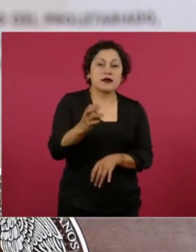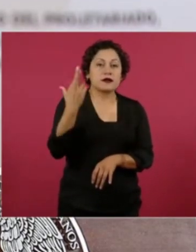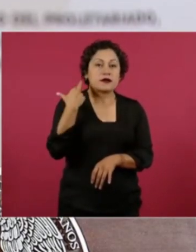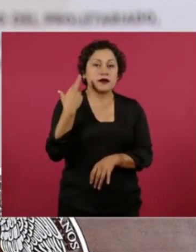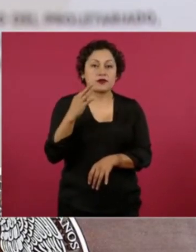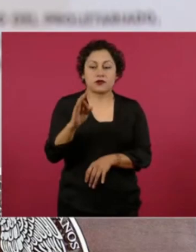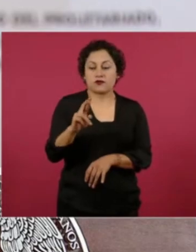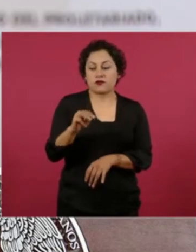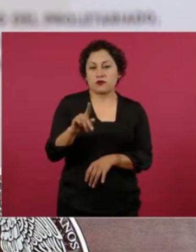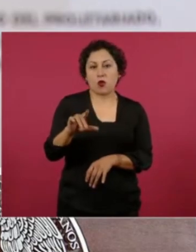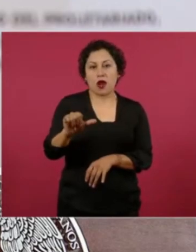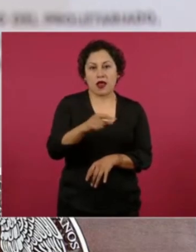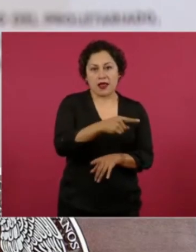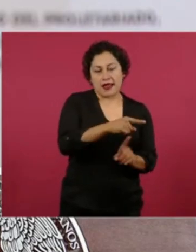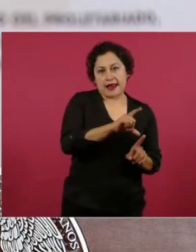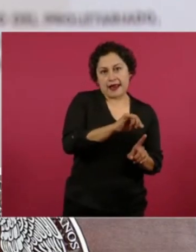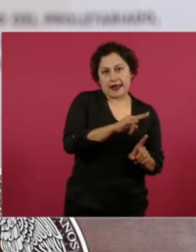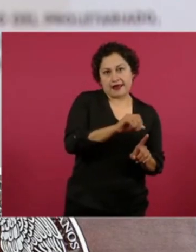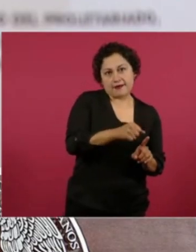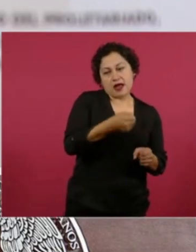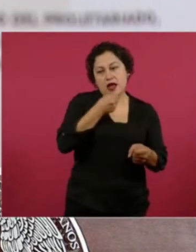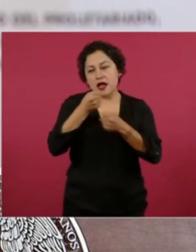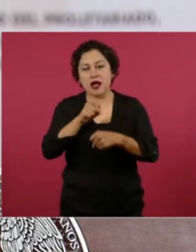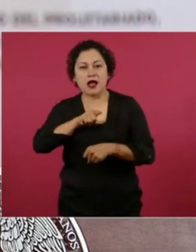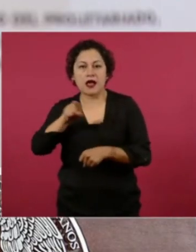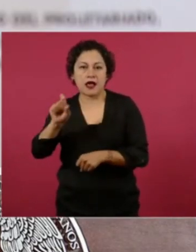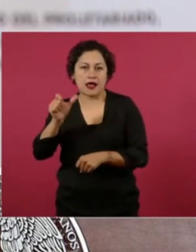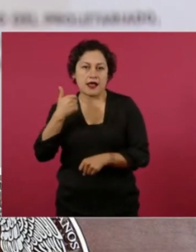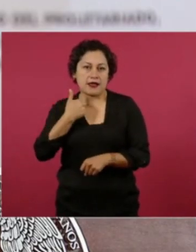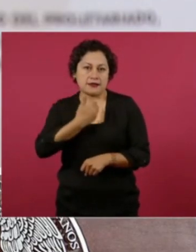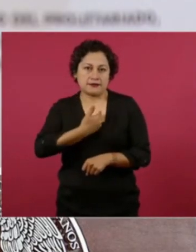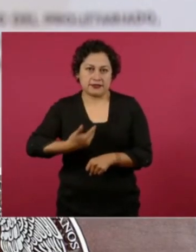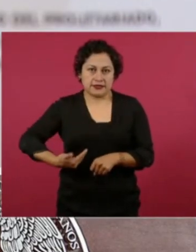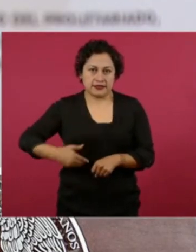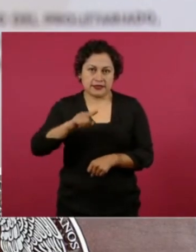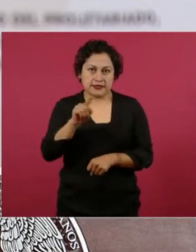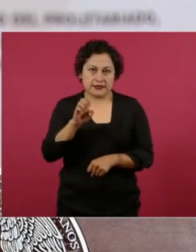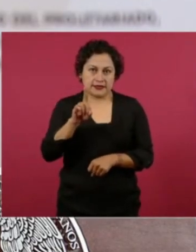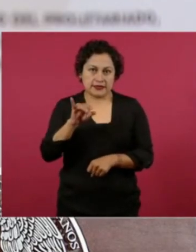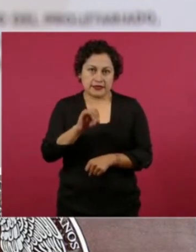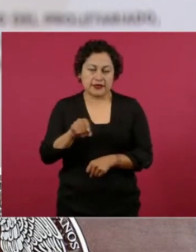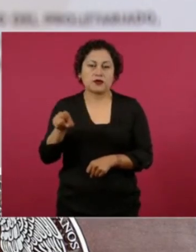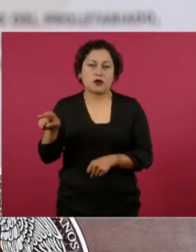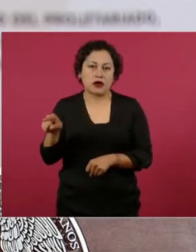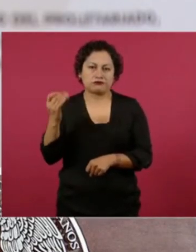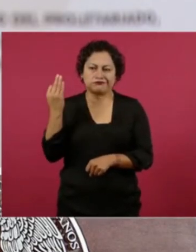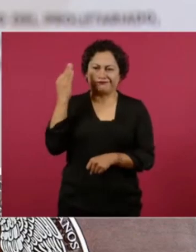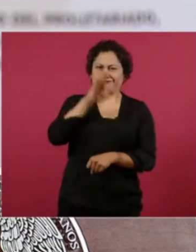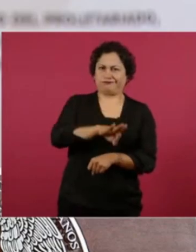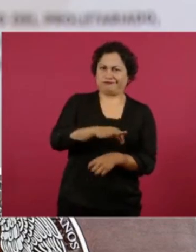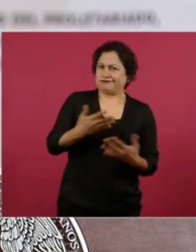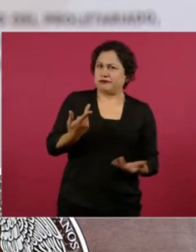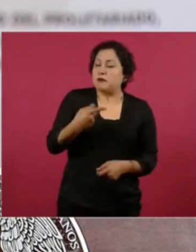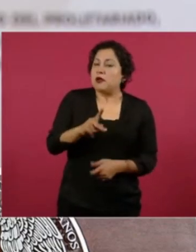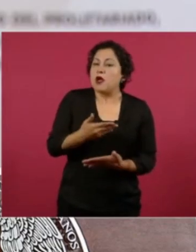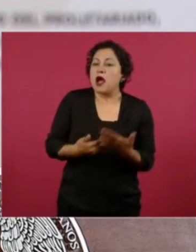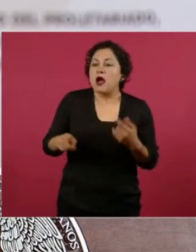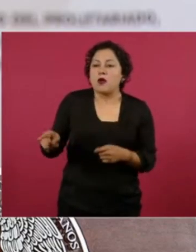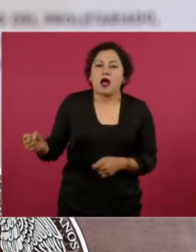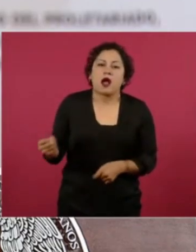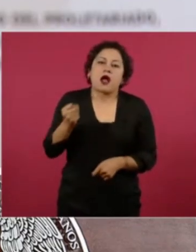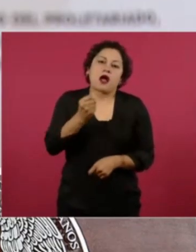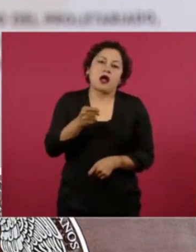Ciro Gómez Leiva al expresidente Ernesto Zedillo, que es un traidor. Pero ahora lo hacen pasar como un prócer de la